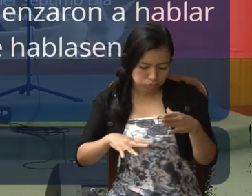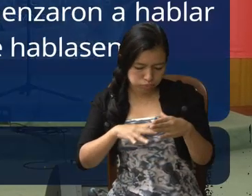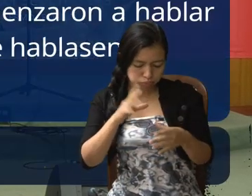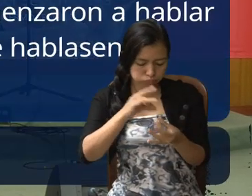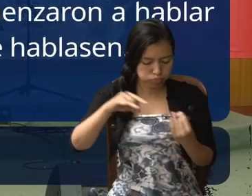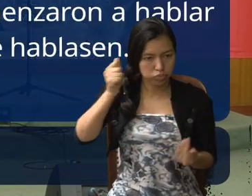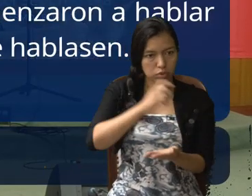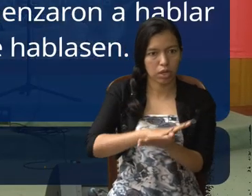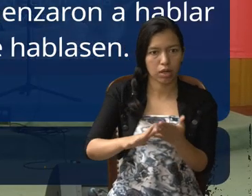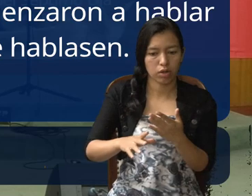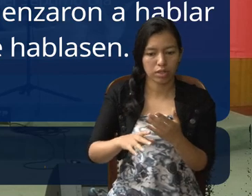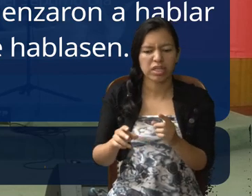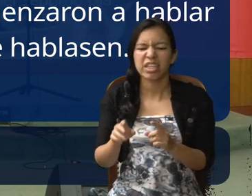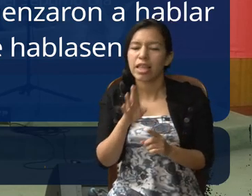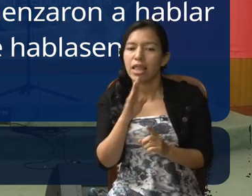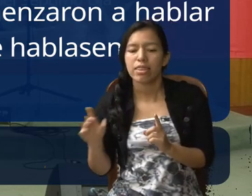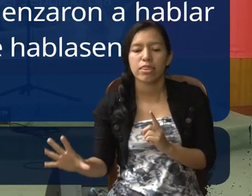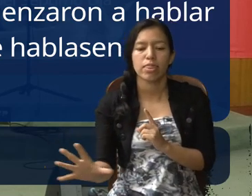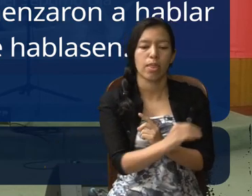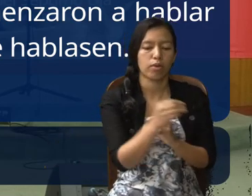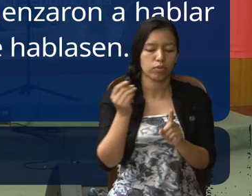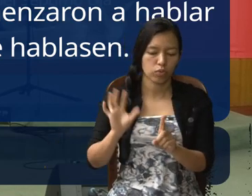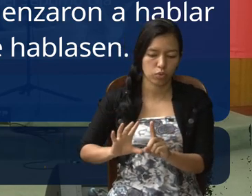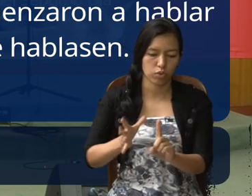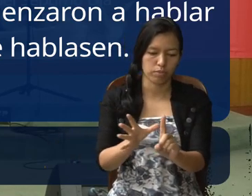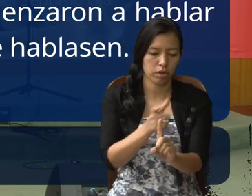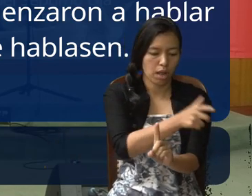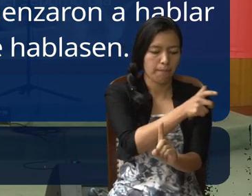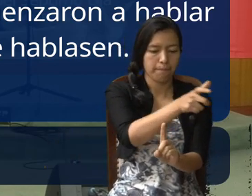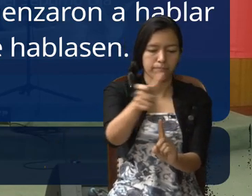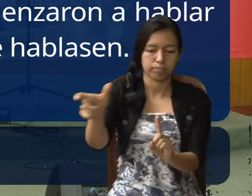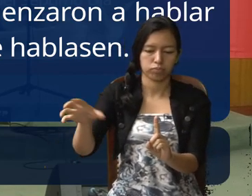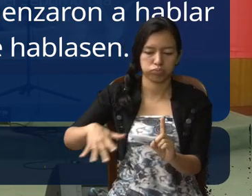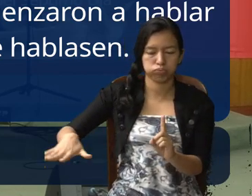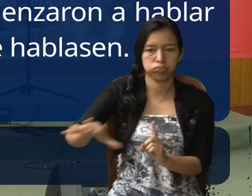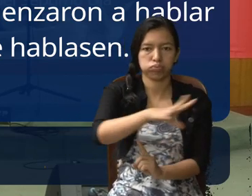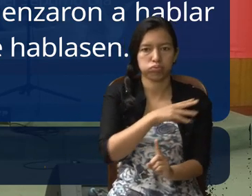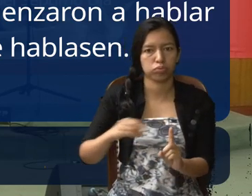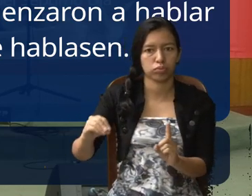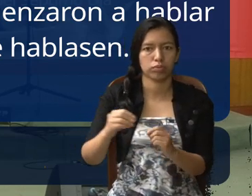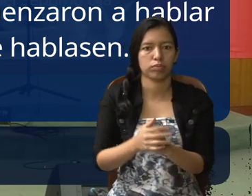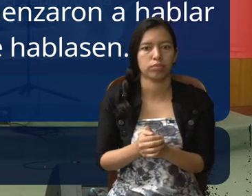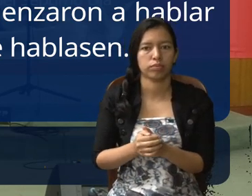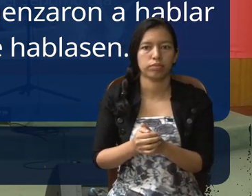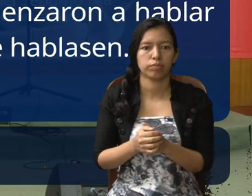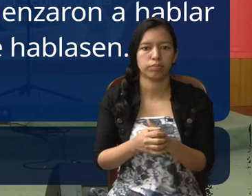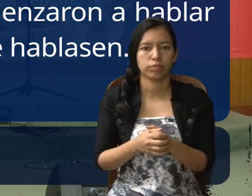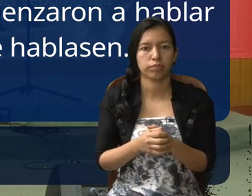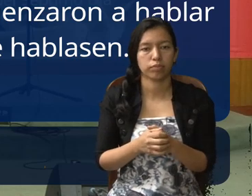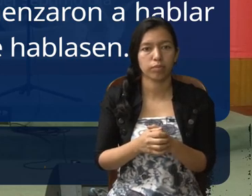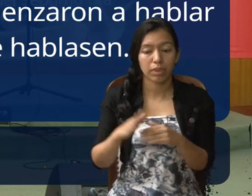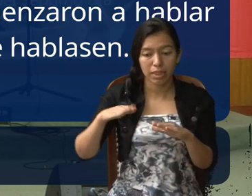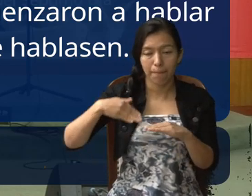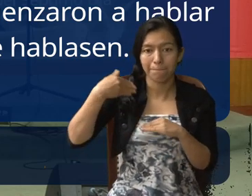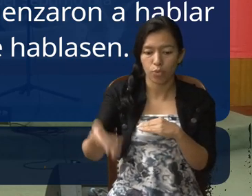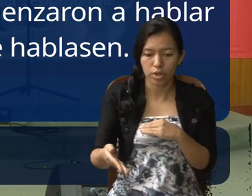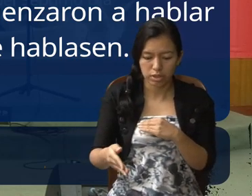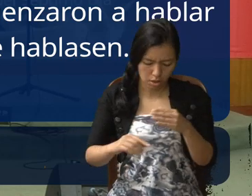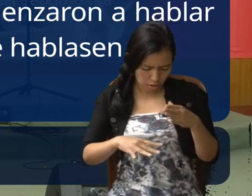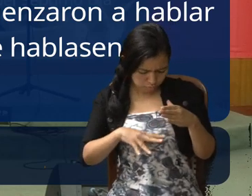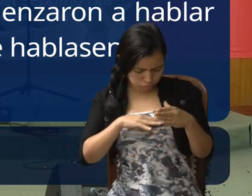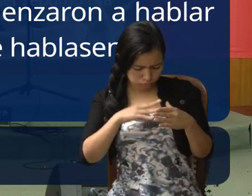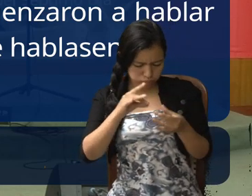¿Quiénes? Todos los discípulos y los que estaban reunidos en ese espacio. Y entonces, después que fueron todos llenos del Espíritu